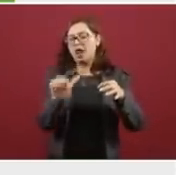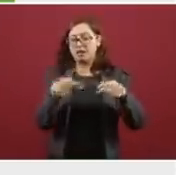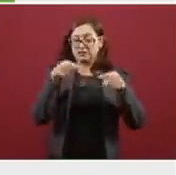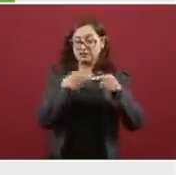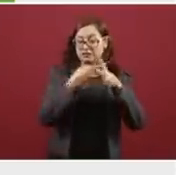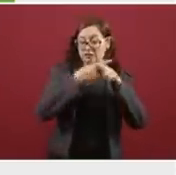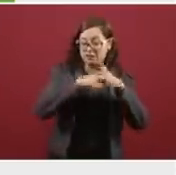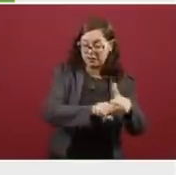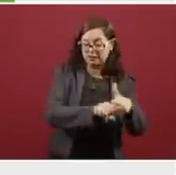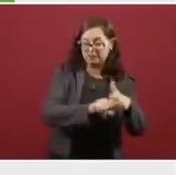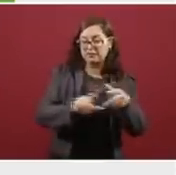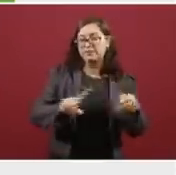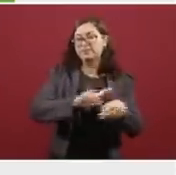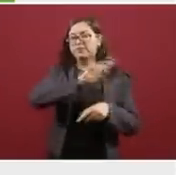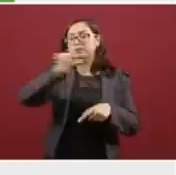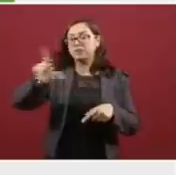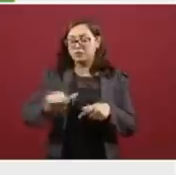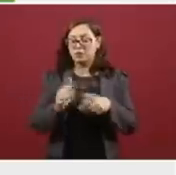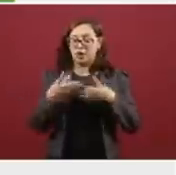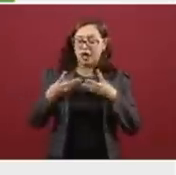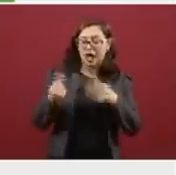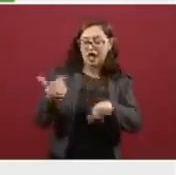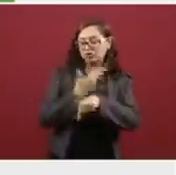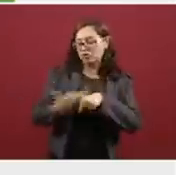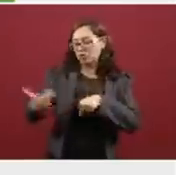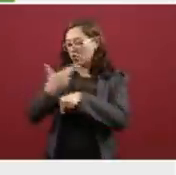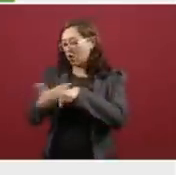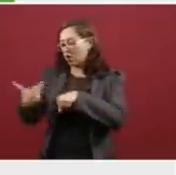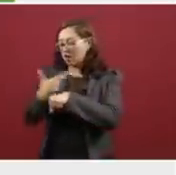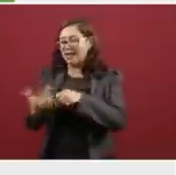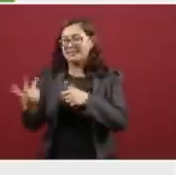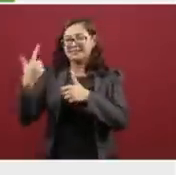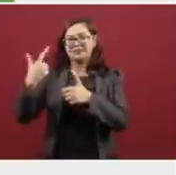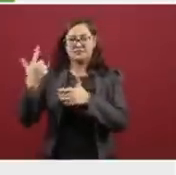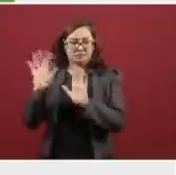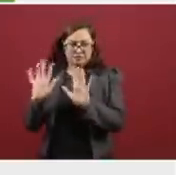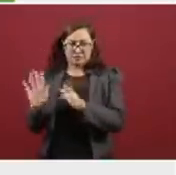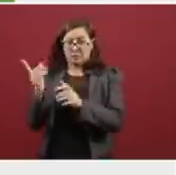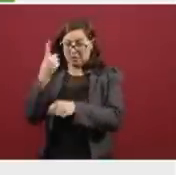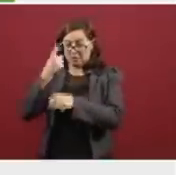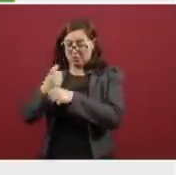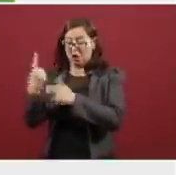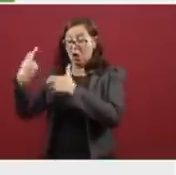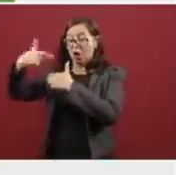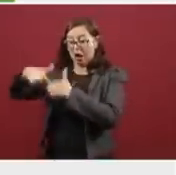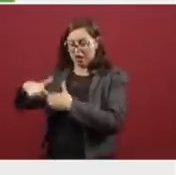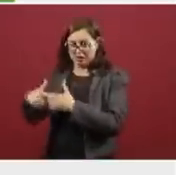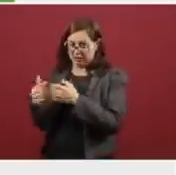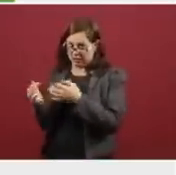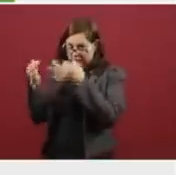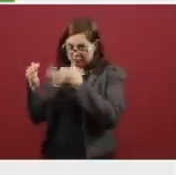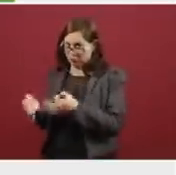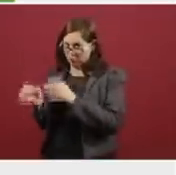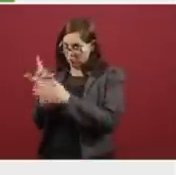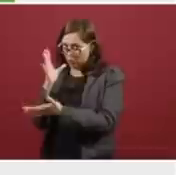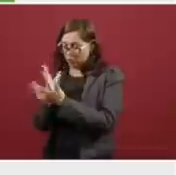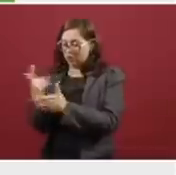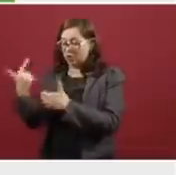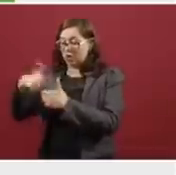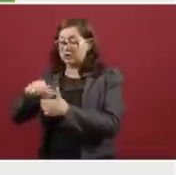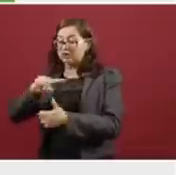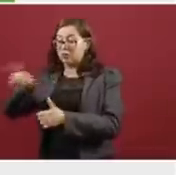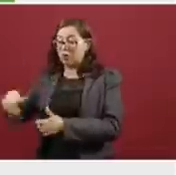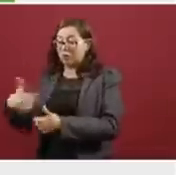luego tenemos nosotros el gasto de logística y otros gastos vinculados a que llegue el combustible a las estaciones